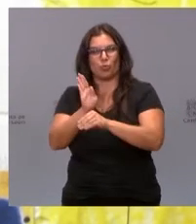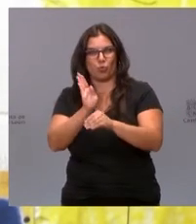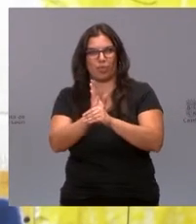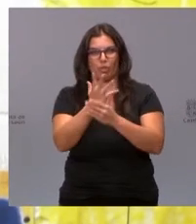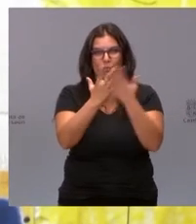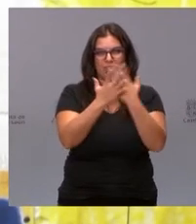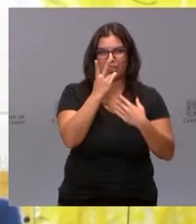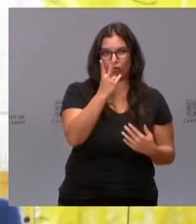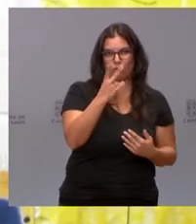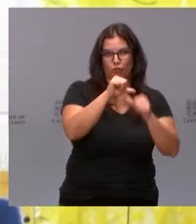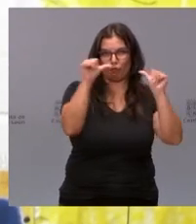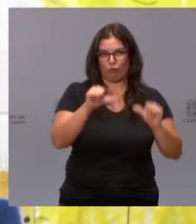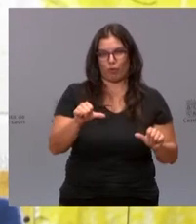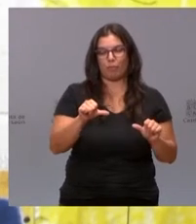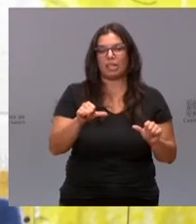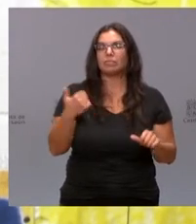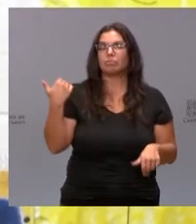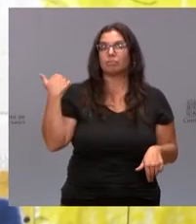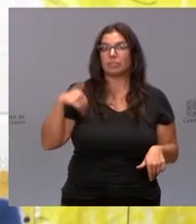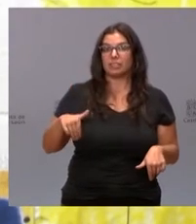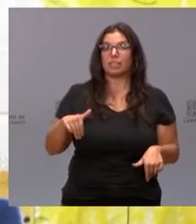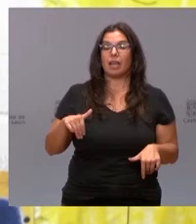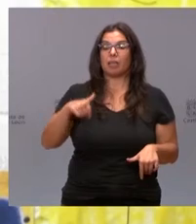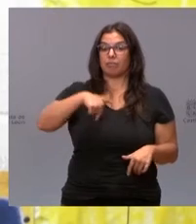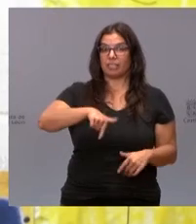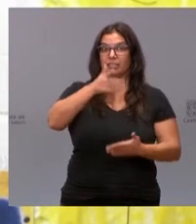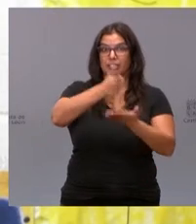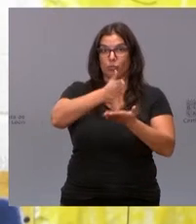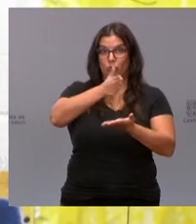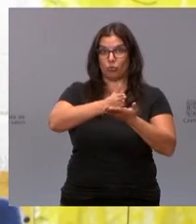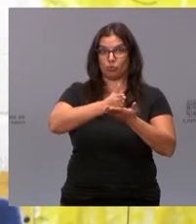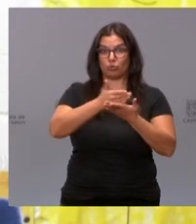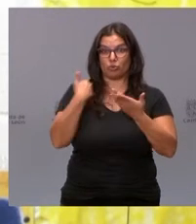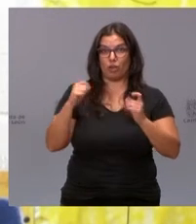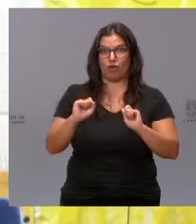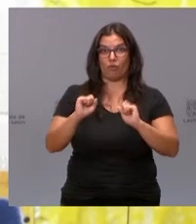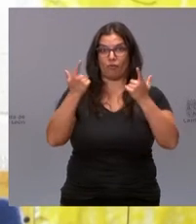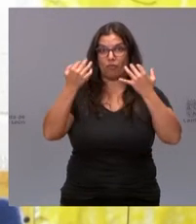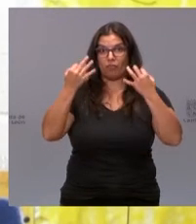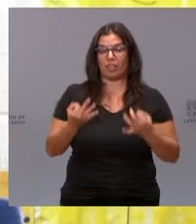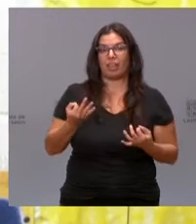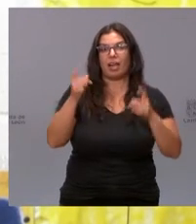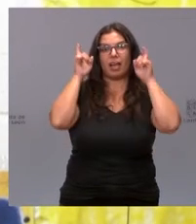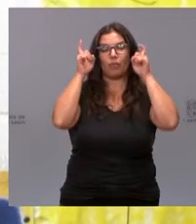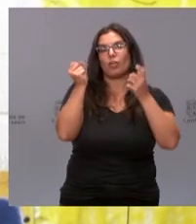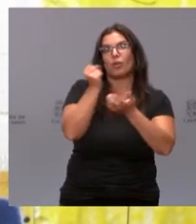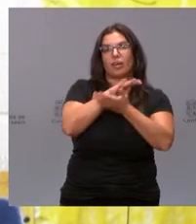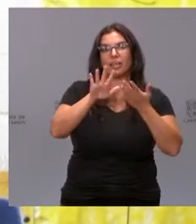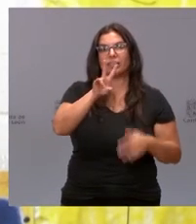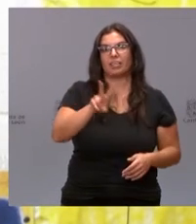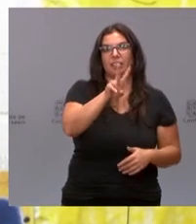por otro. Ya es una realidad, por tanto, en este curso la educación gratuita de